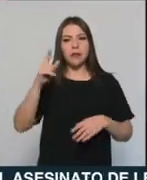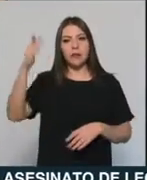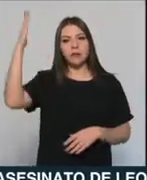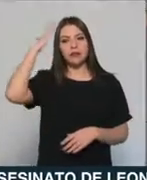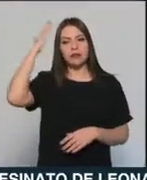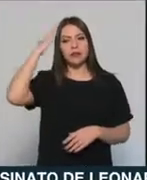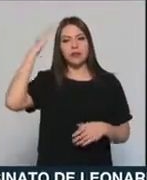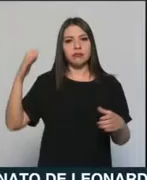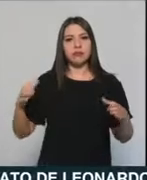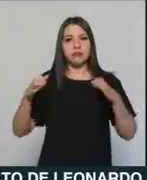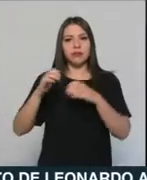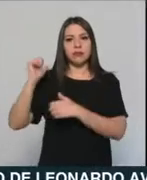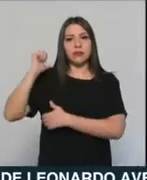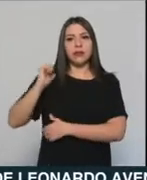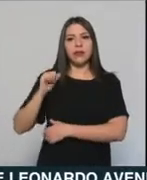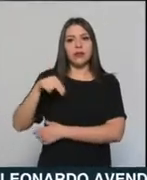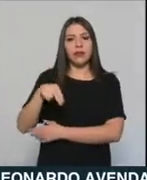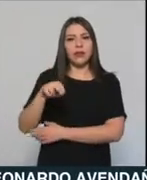secta Nexium.